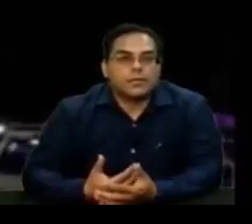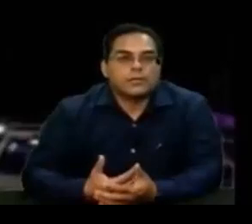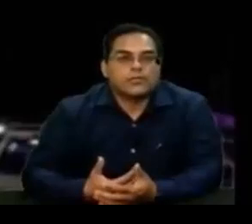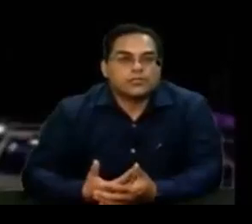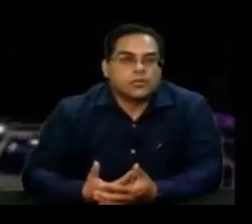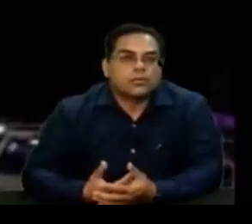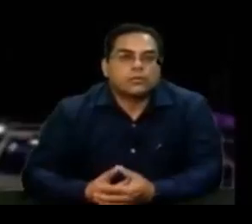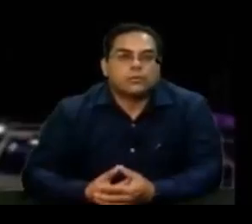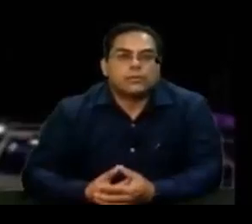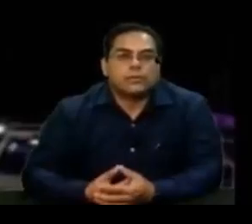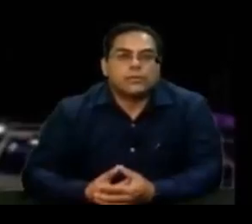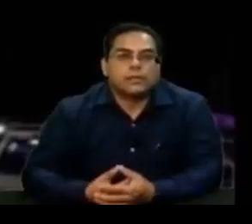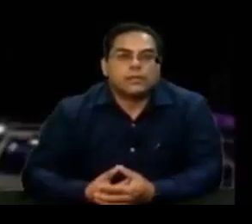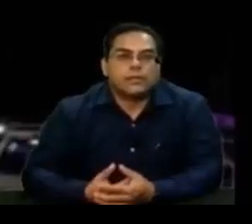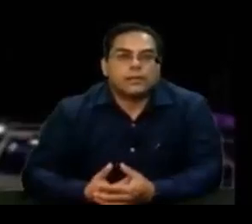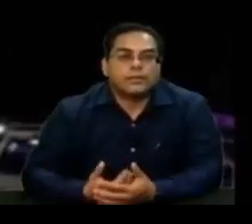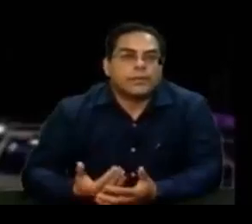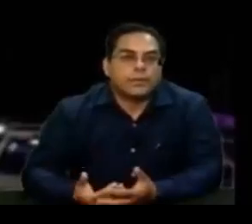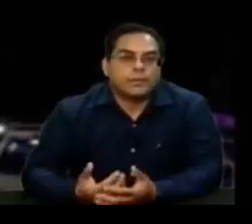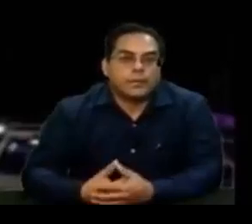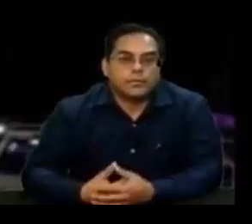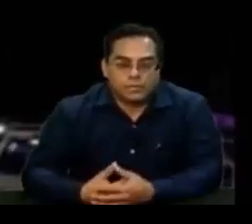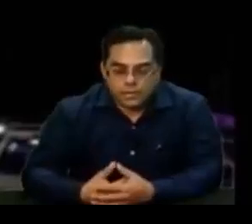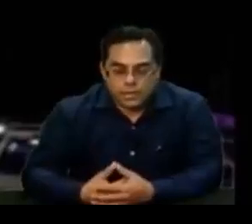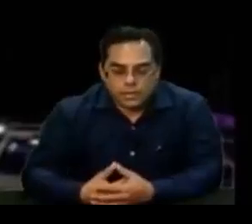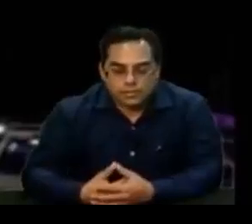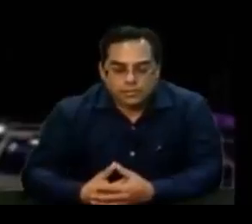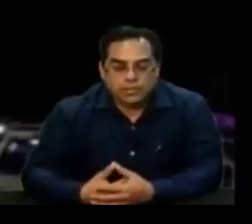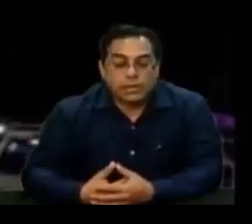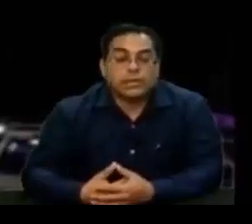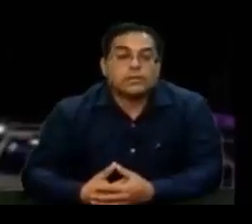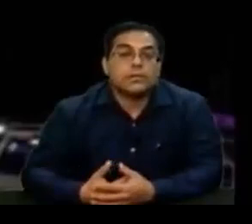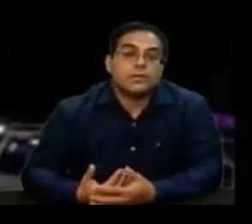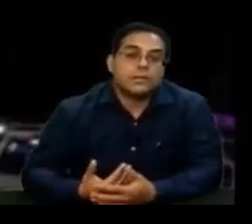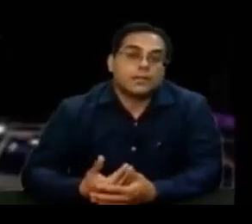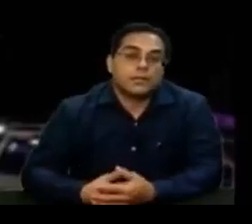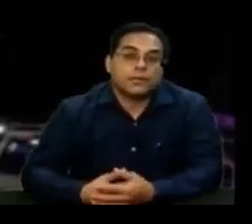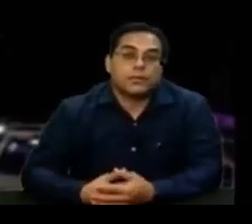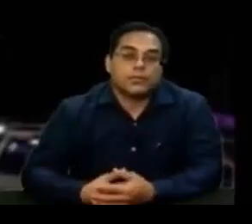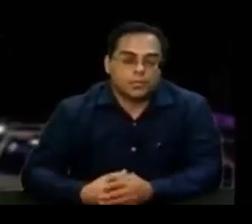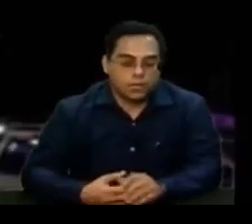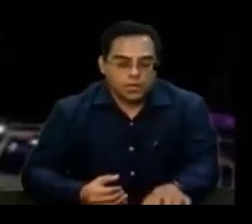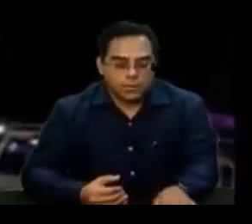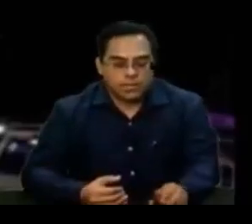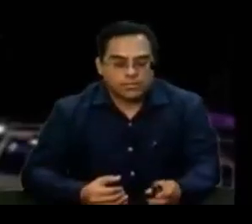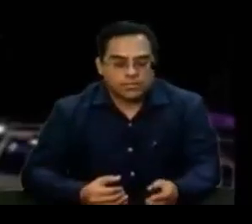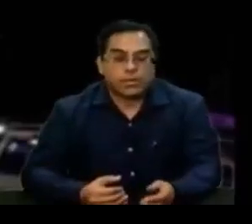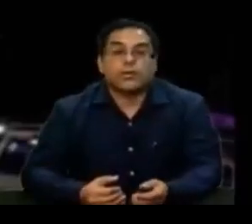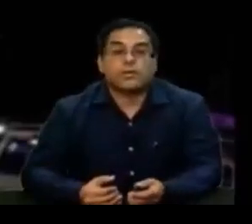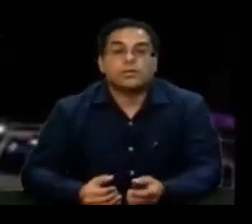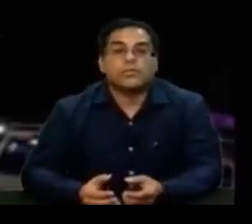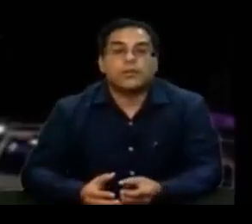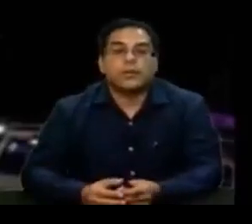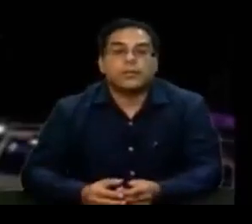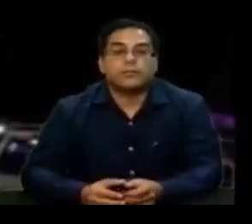una disyunción de esta parte. Puede haber mayor salida de líquido cefalorraquídeo si hay una fractura un poco más posterior